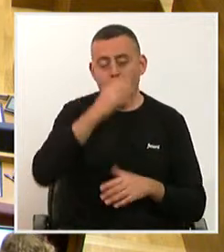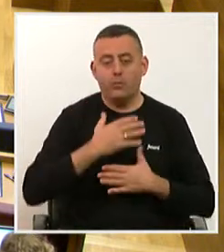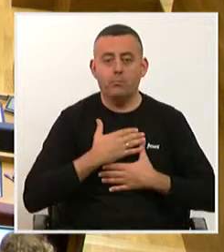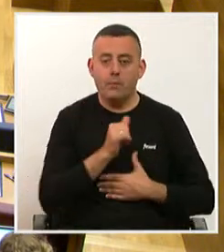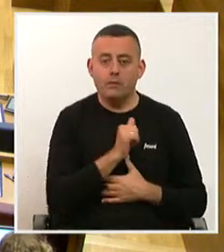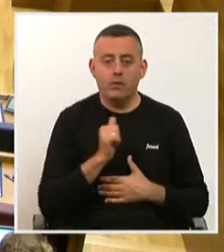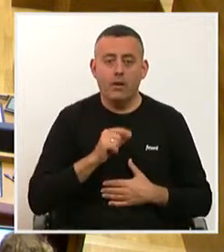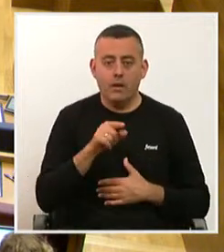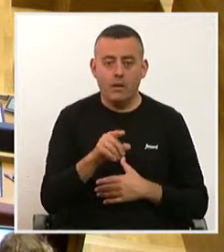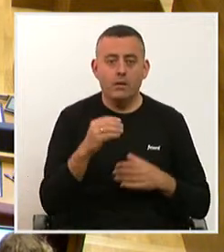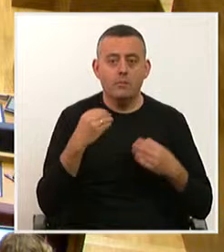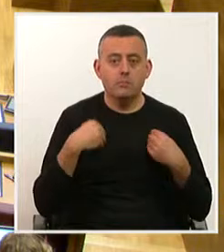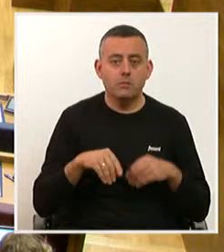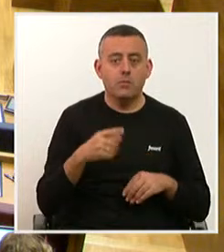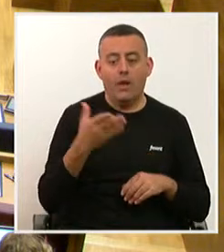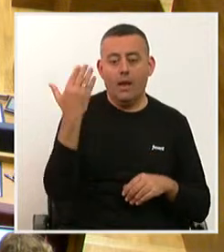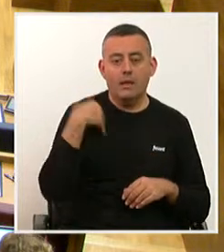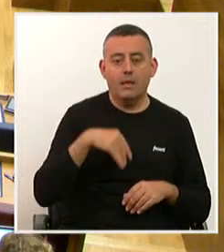personal